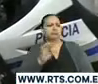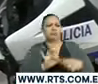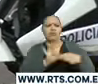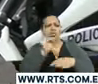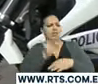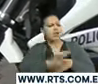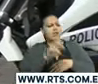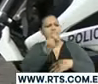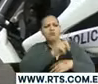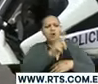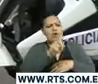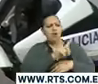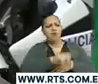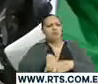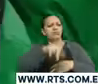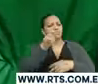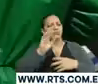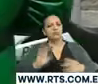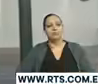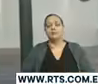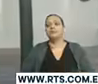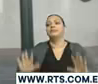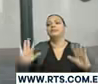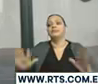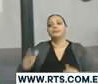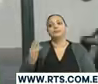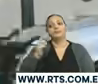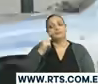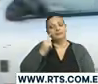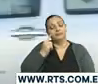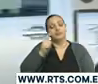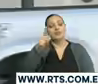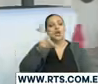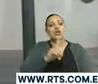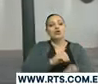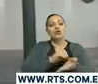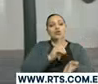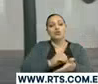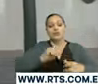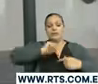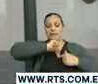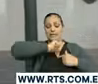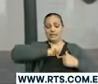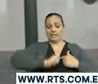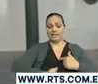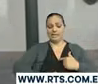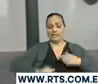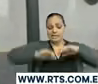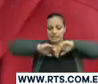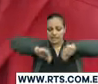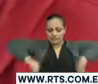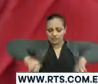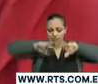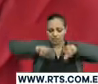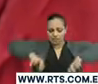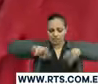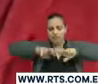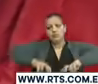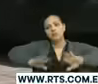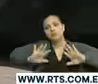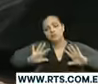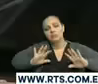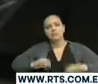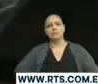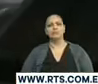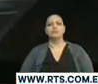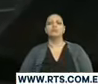determine las causas de la muerte del ciudadano. Los médicos establecerán si se trata o no de una sospecha de COVID. La madre pide ayuda y sobre